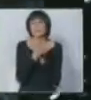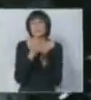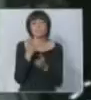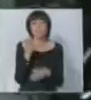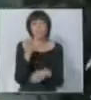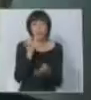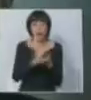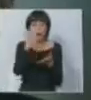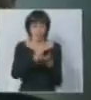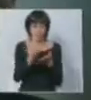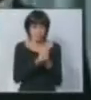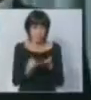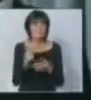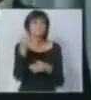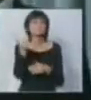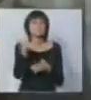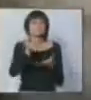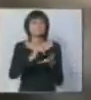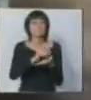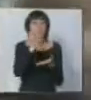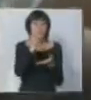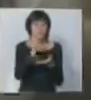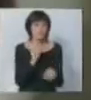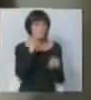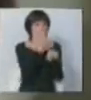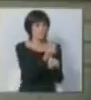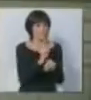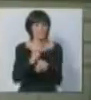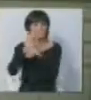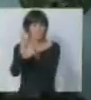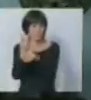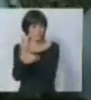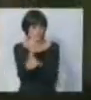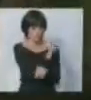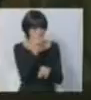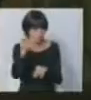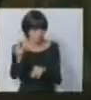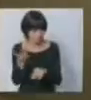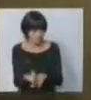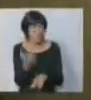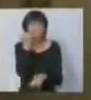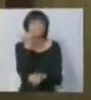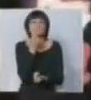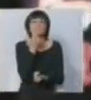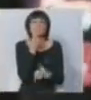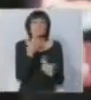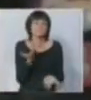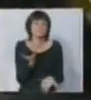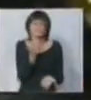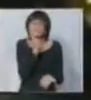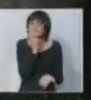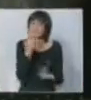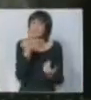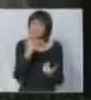le costó 100 millones de dólares producir la primera y segunda temporada, y lo que no sabían los inversores es si iban